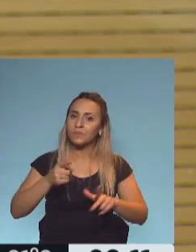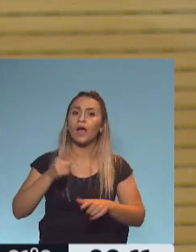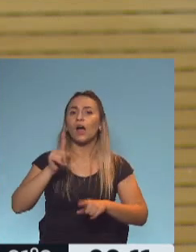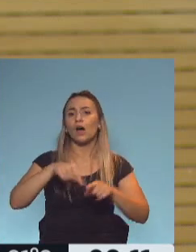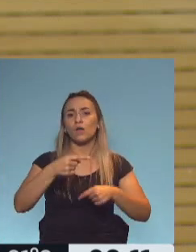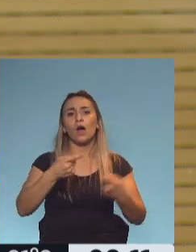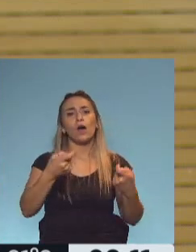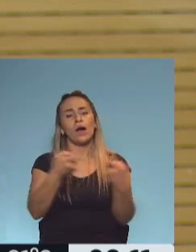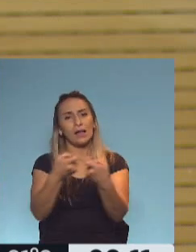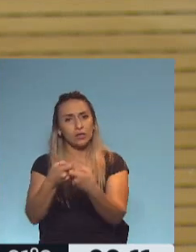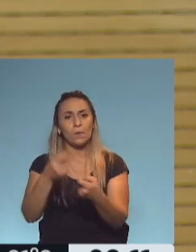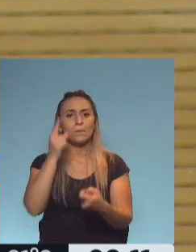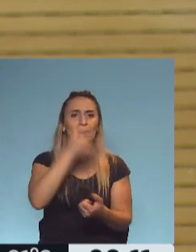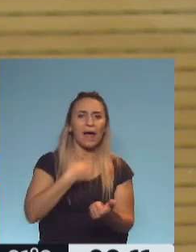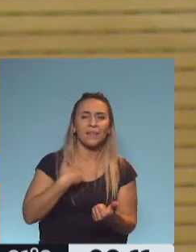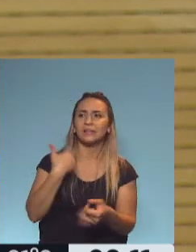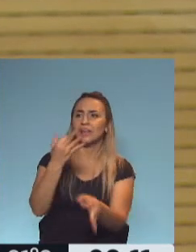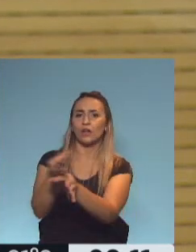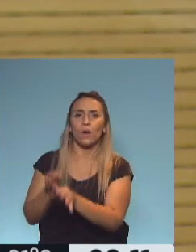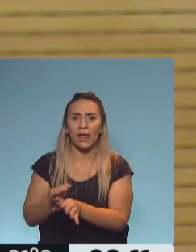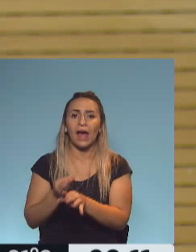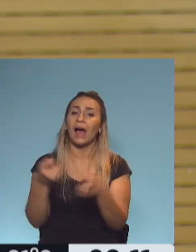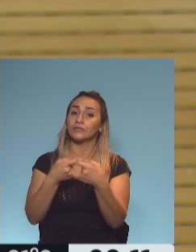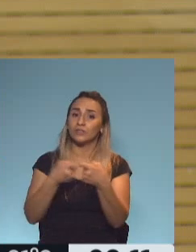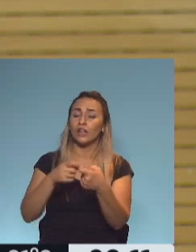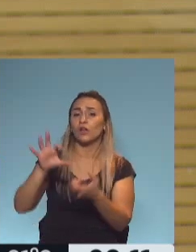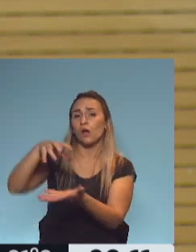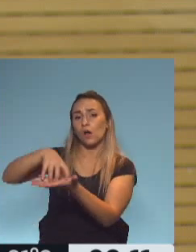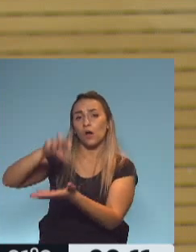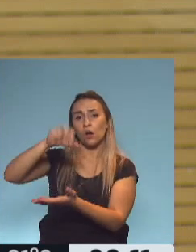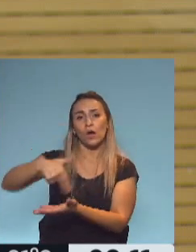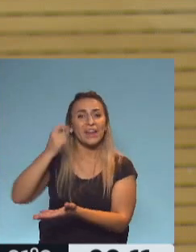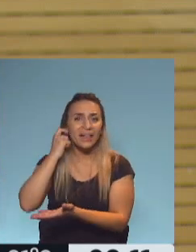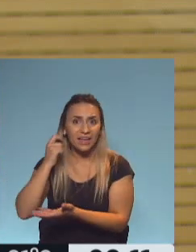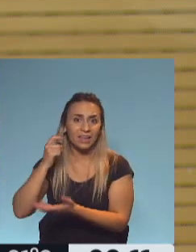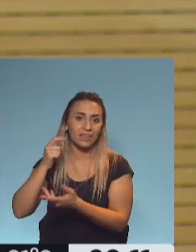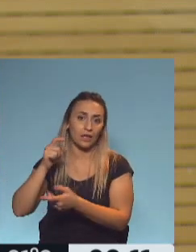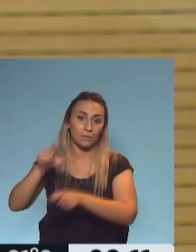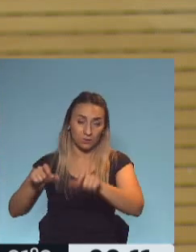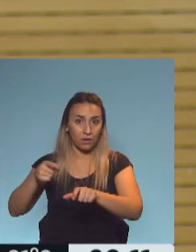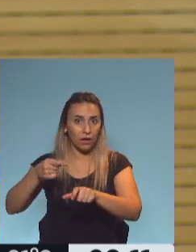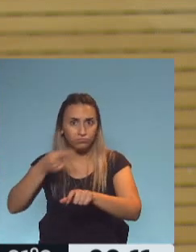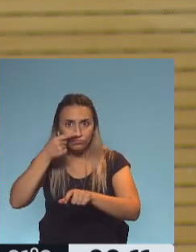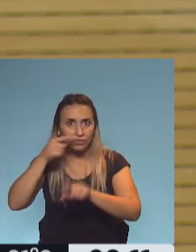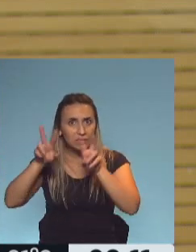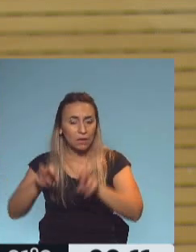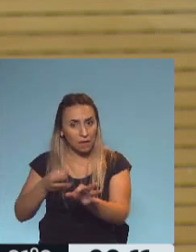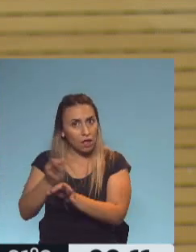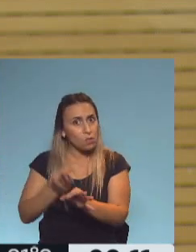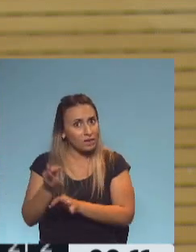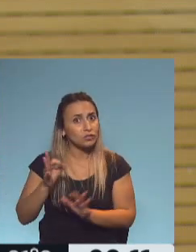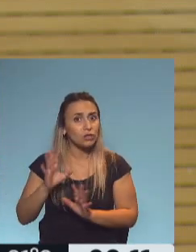organizaciones de padres, por escuelas, por asociaciones, por ONGs, de gente interesada en los temas educativos, por